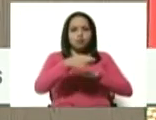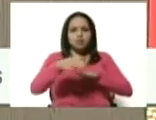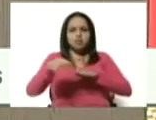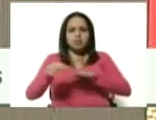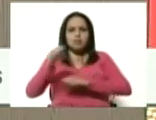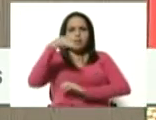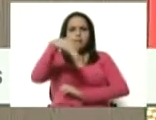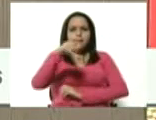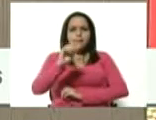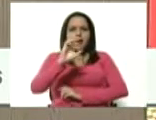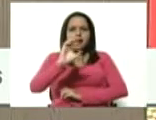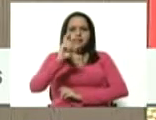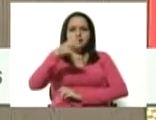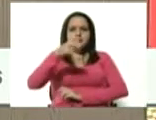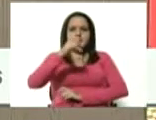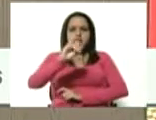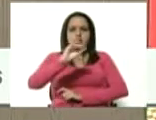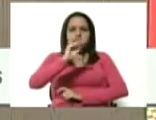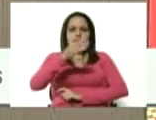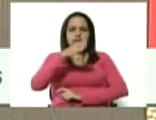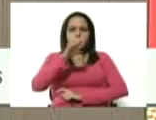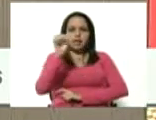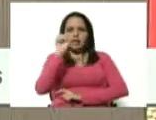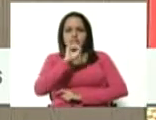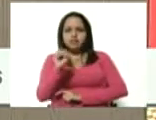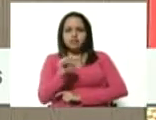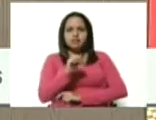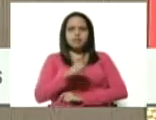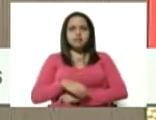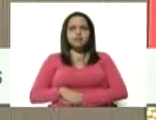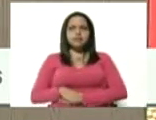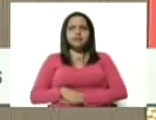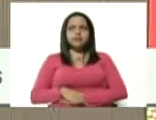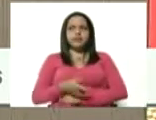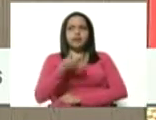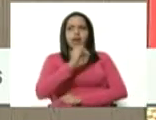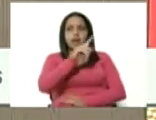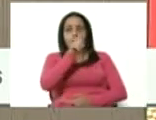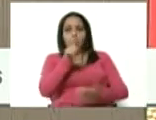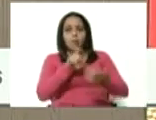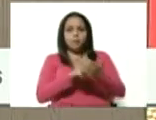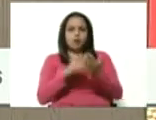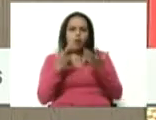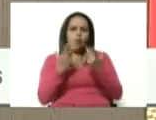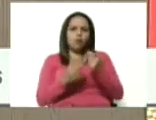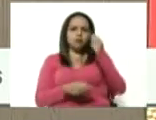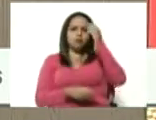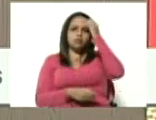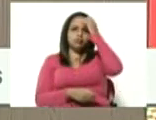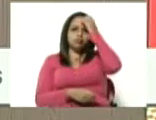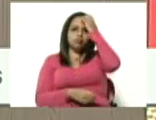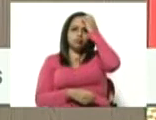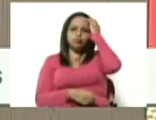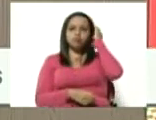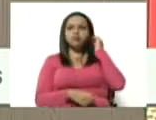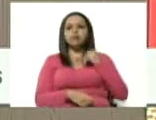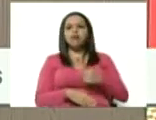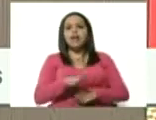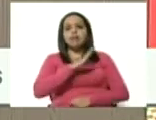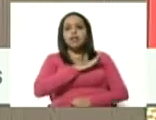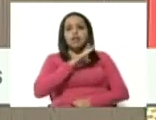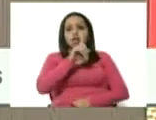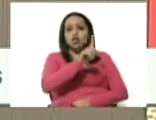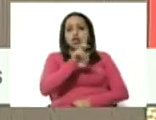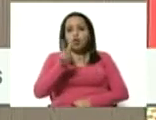Machiques de Perijá, bueno, donde en total, en este caso de Machiques Perijá, existen ya 12